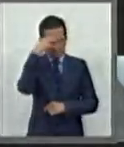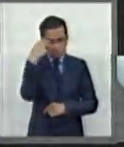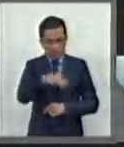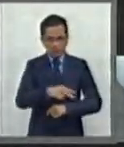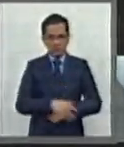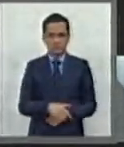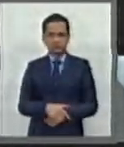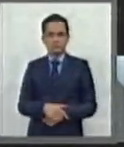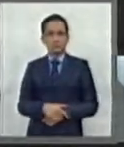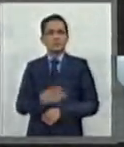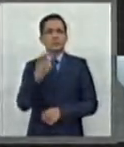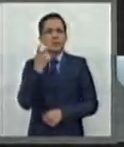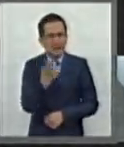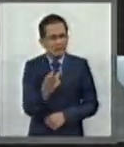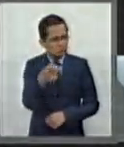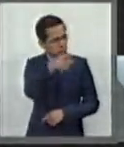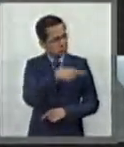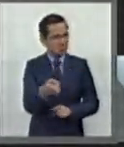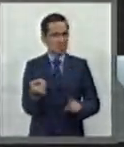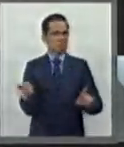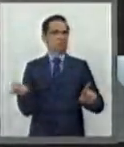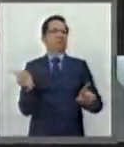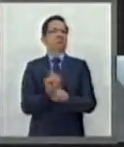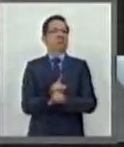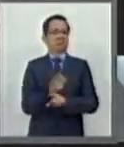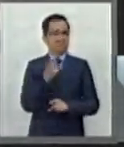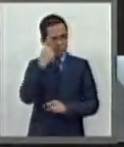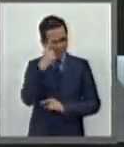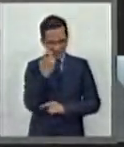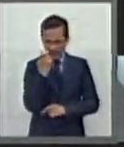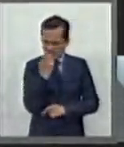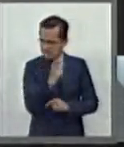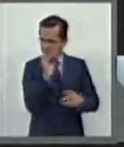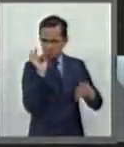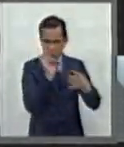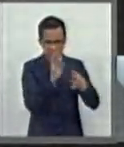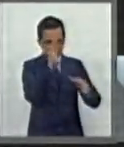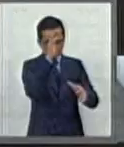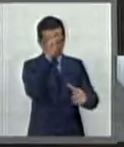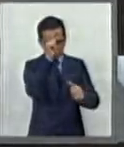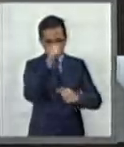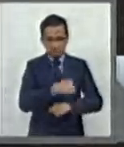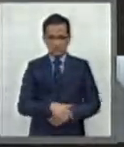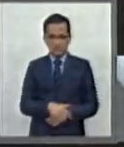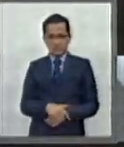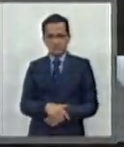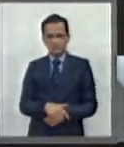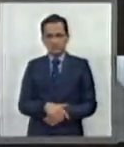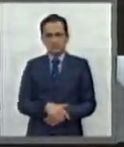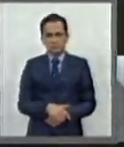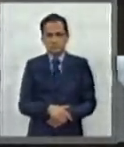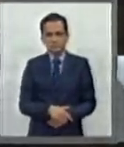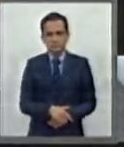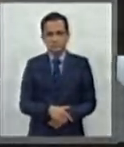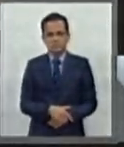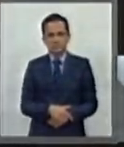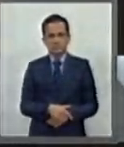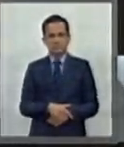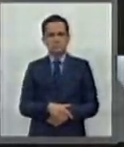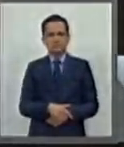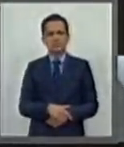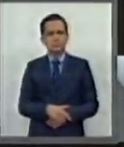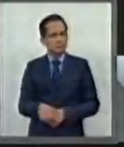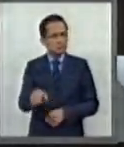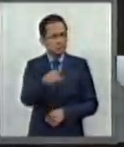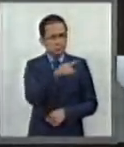Eso es lo que está atrás de este punto de acuerdo. Han entregado, y